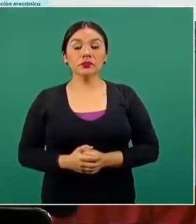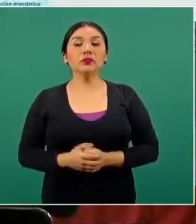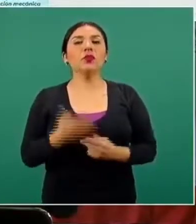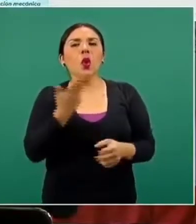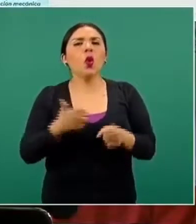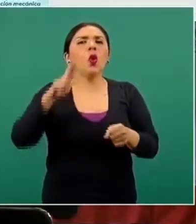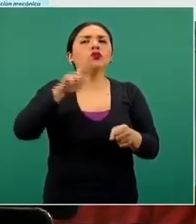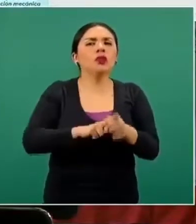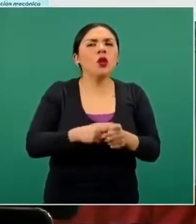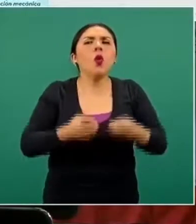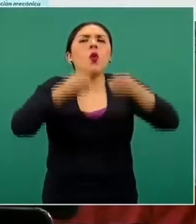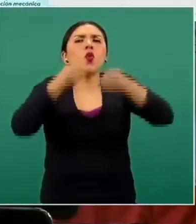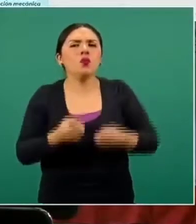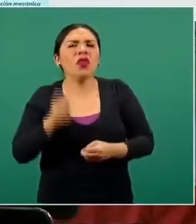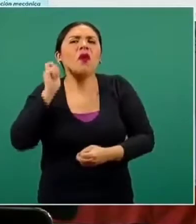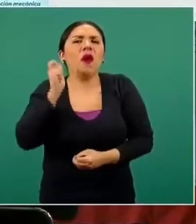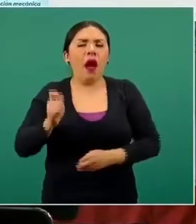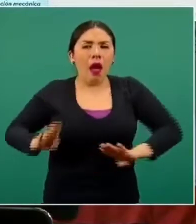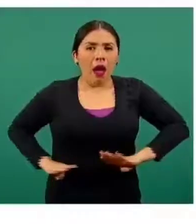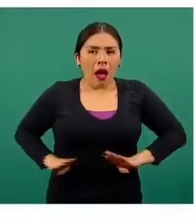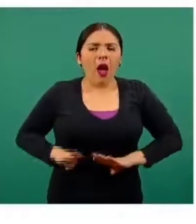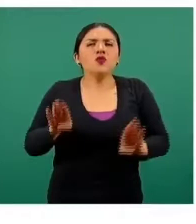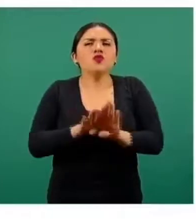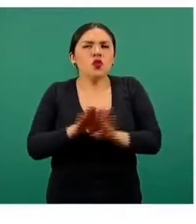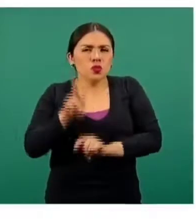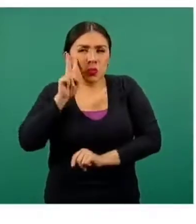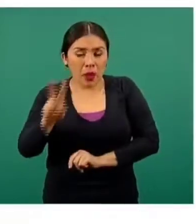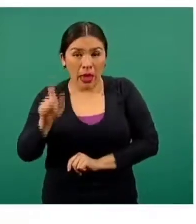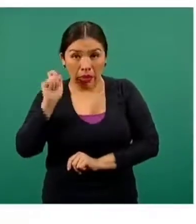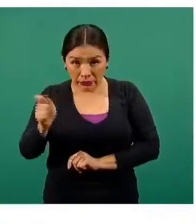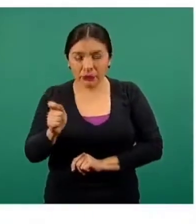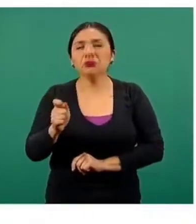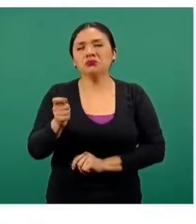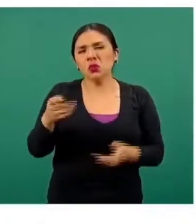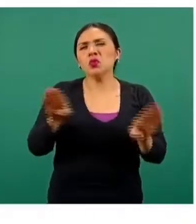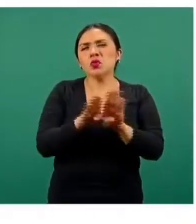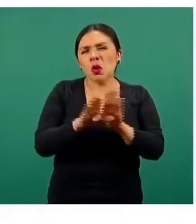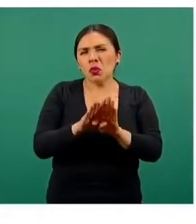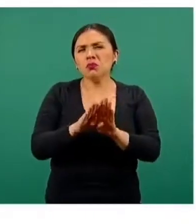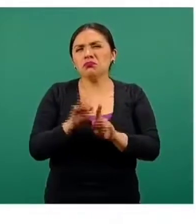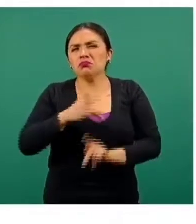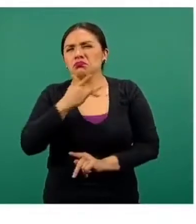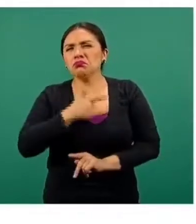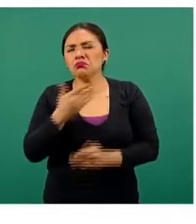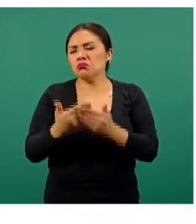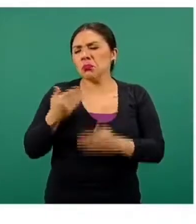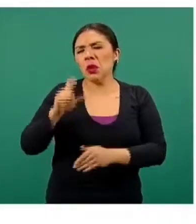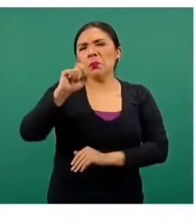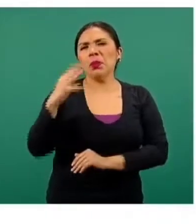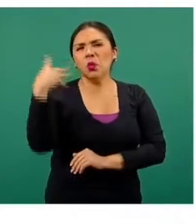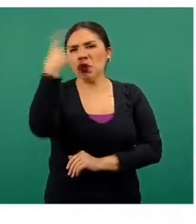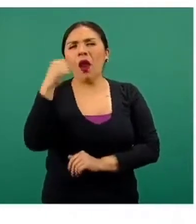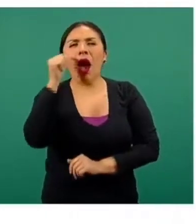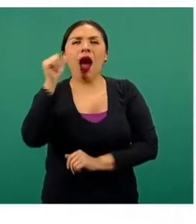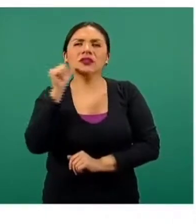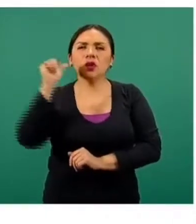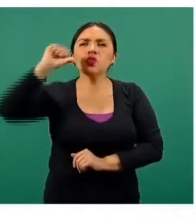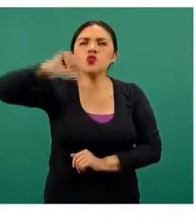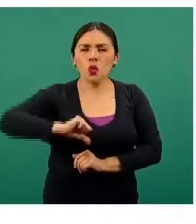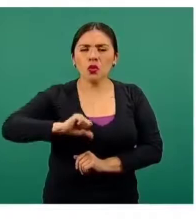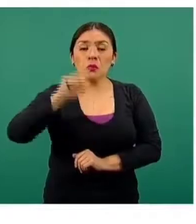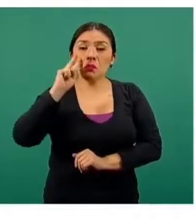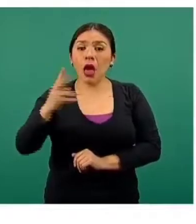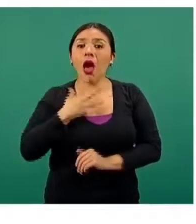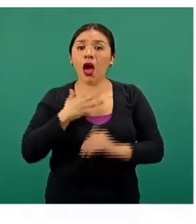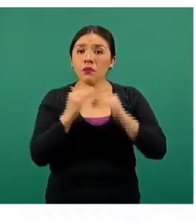ocupación hospitalaria y por lo tanto también su comportamiento. Si hacemos la comparación en las últimas 24 horas, es decir, al día de ayer, tenemos